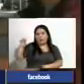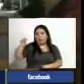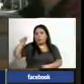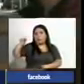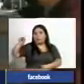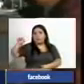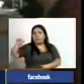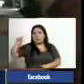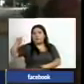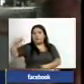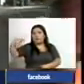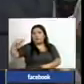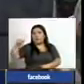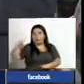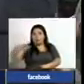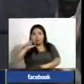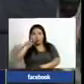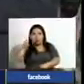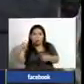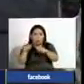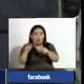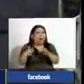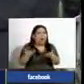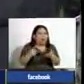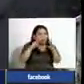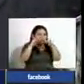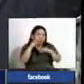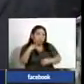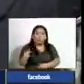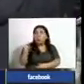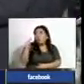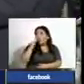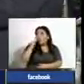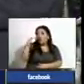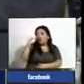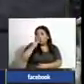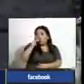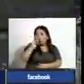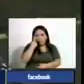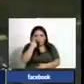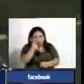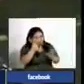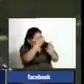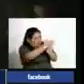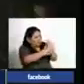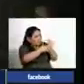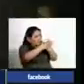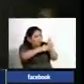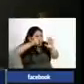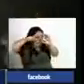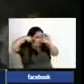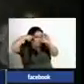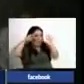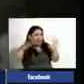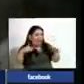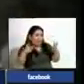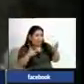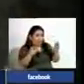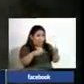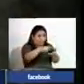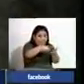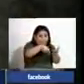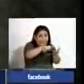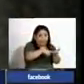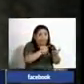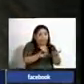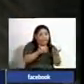Jonathan Pérez, de 31 años, salió a fumar cuando le ocurrió esto. Pero las imágenes que vemos en pantalla es de un grupo de personas que